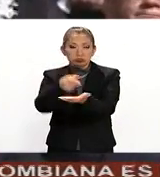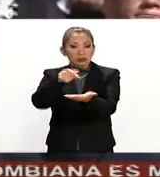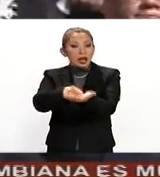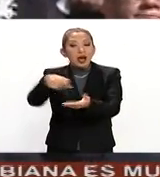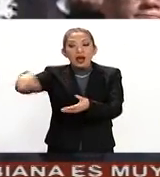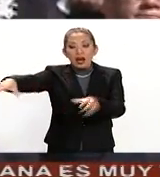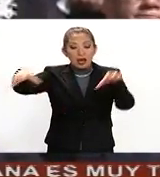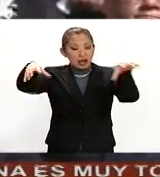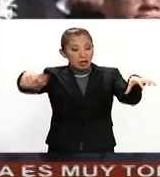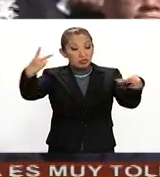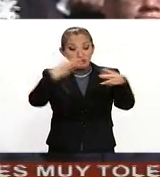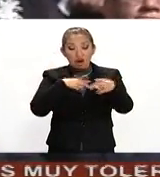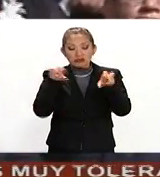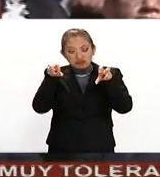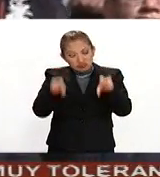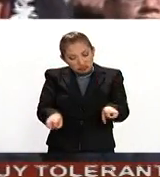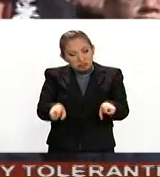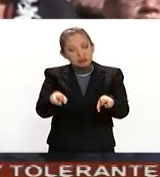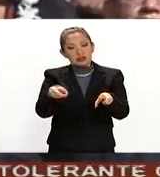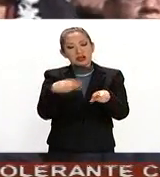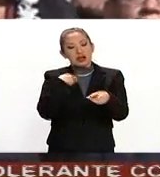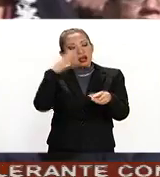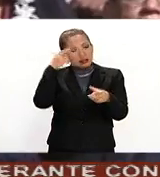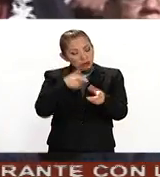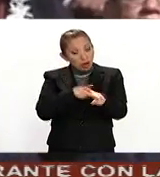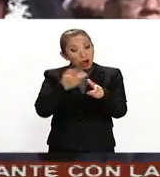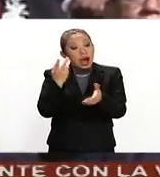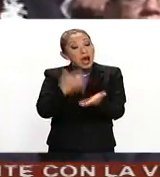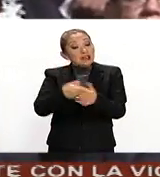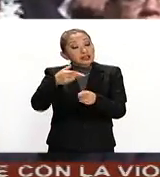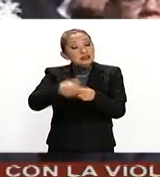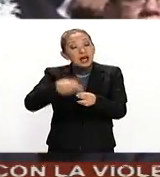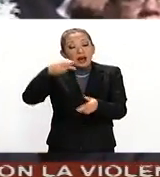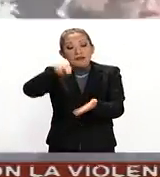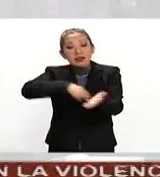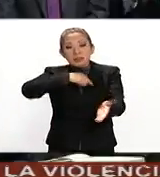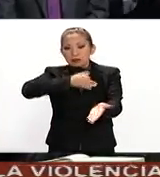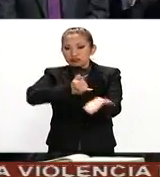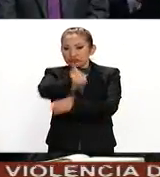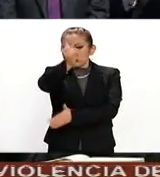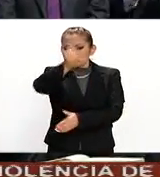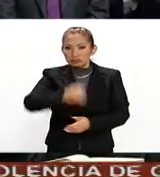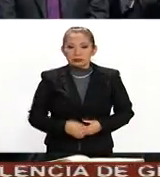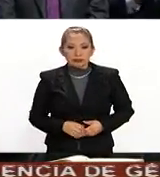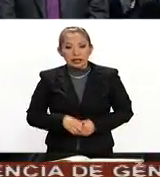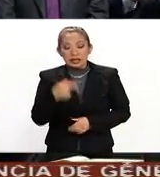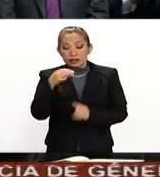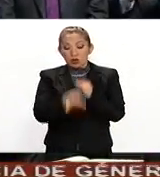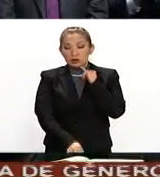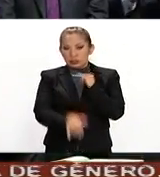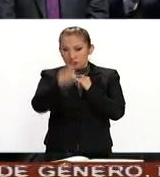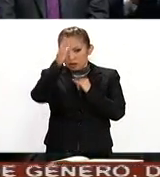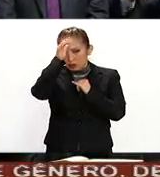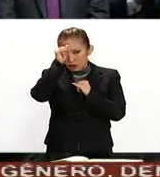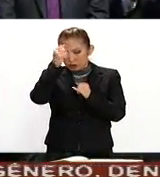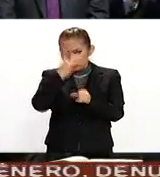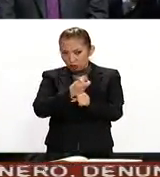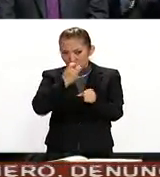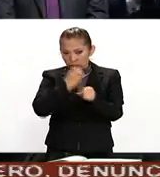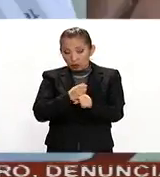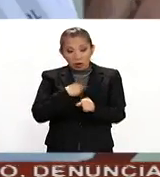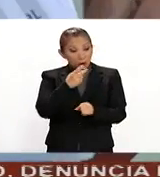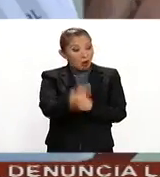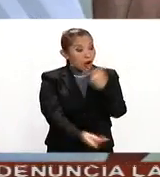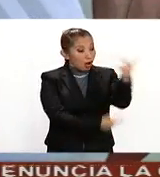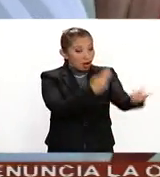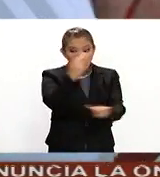las partes sentadas a la mesa no pararse hasta firmar un acuerdo definitivo. Este segundo acuerdo ya no será refrendado